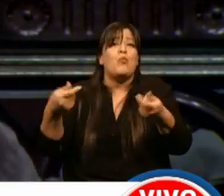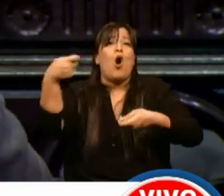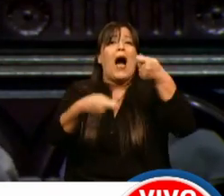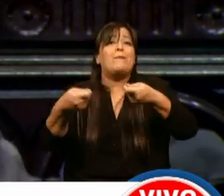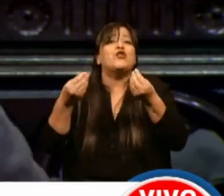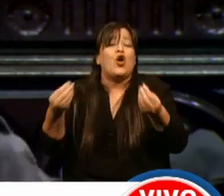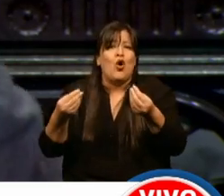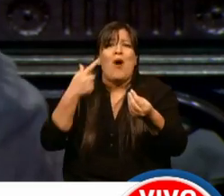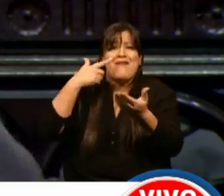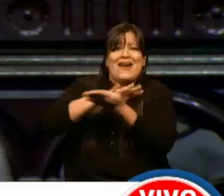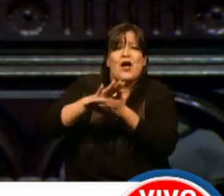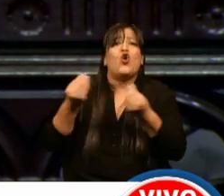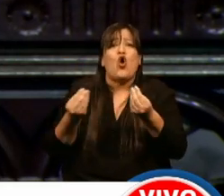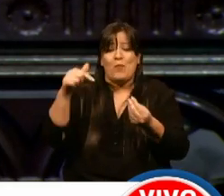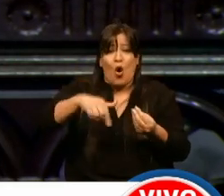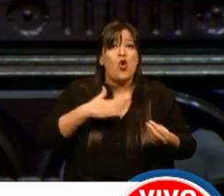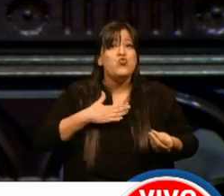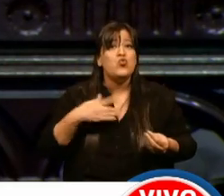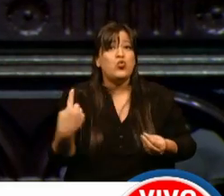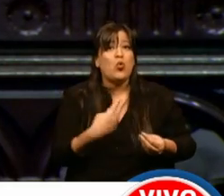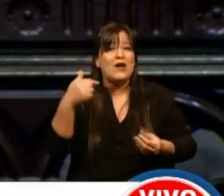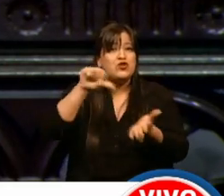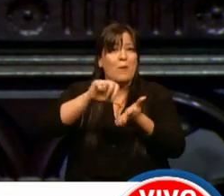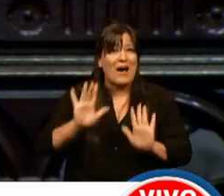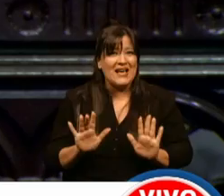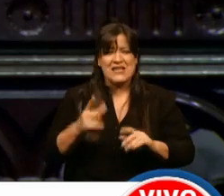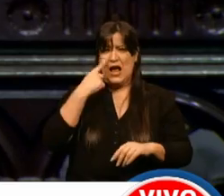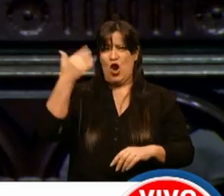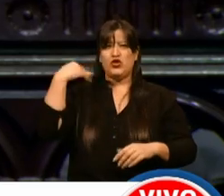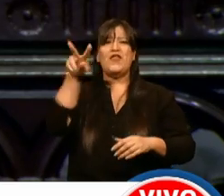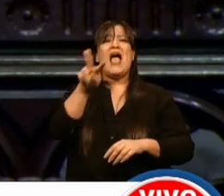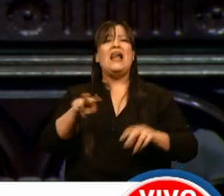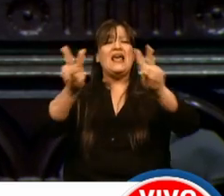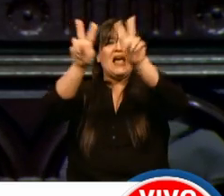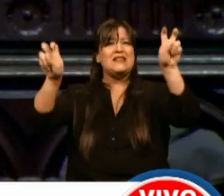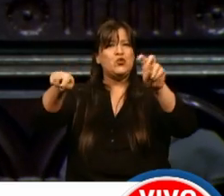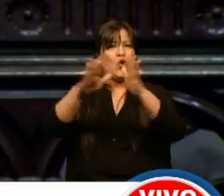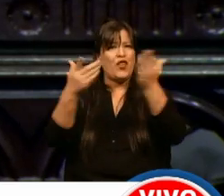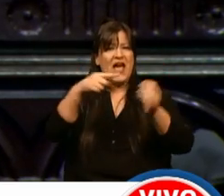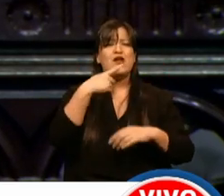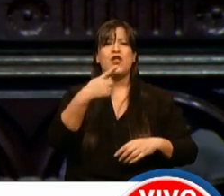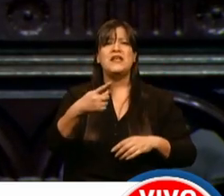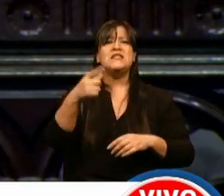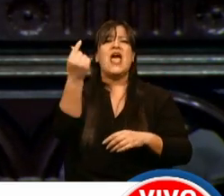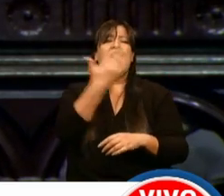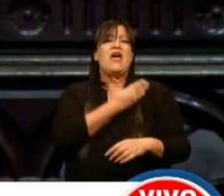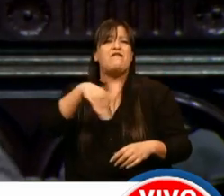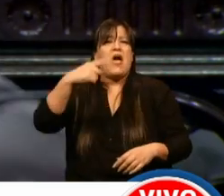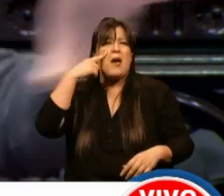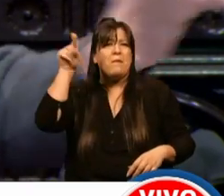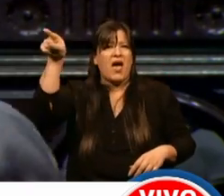para ver como nuestro país pero teoría del título de un diario que decía que el fondo monetario